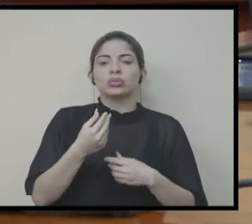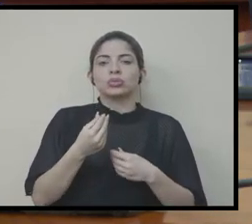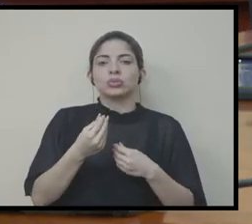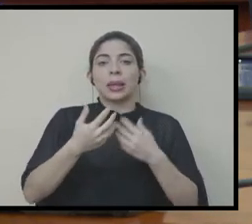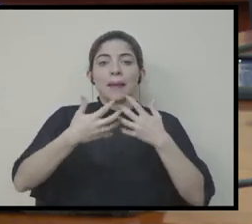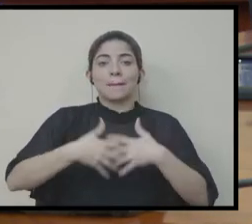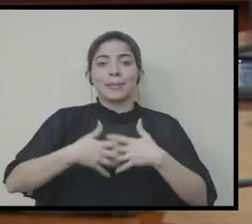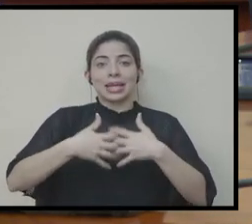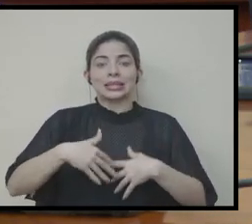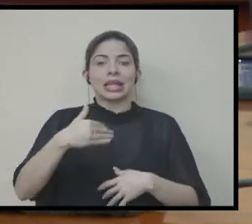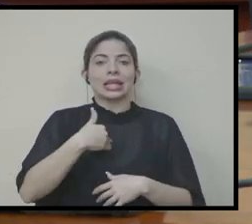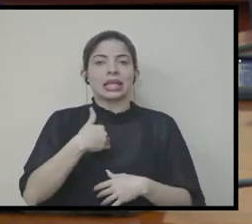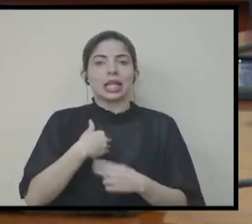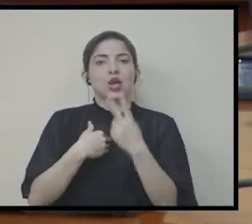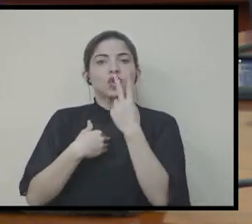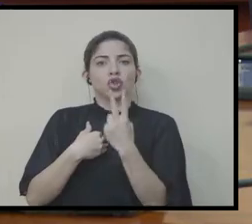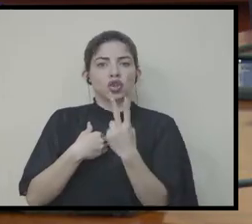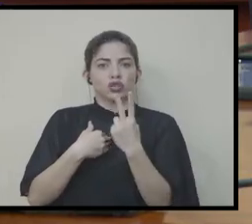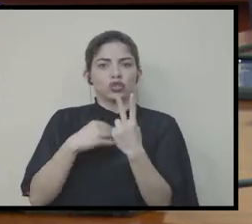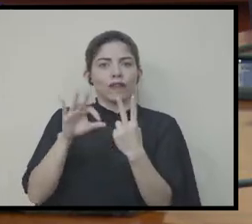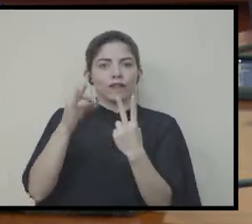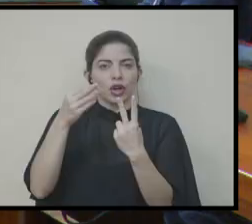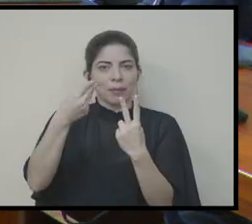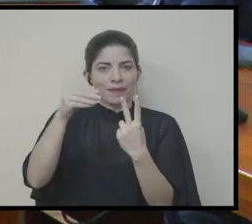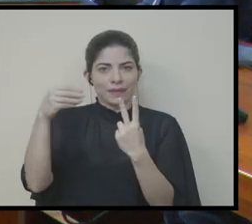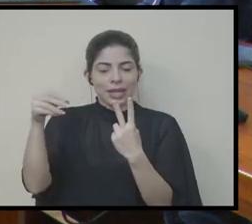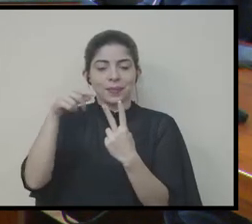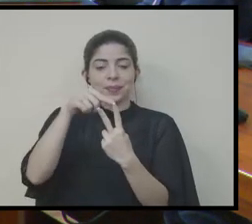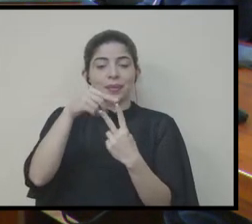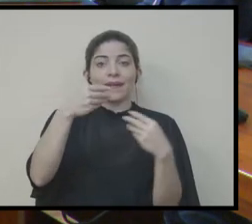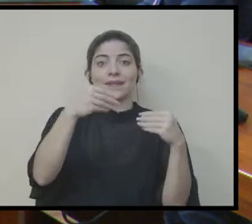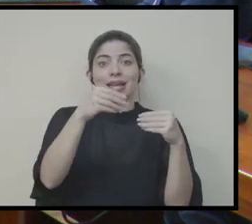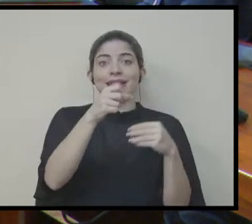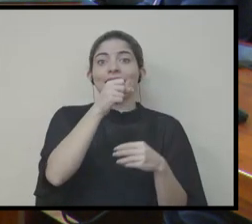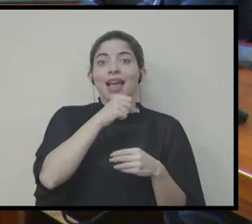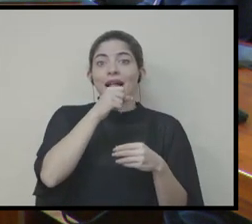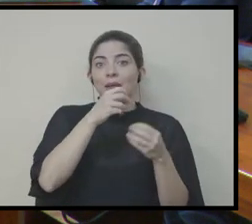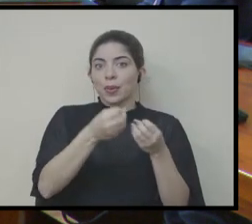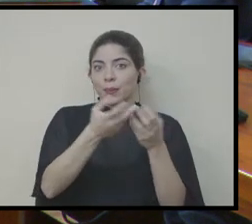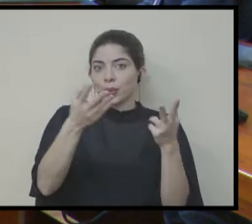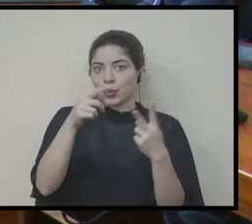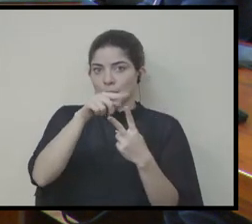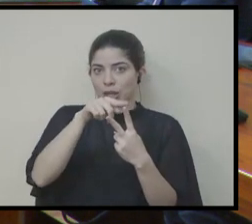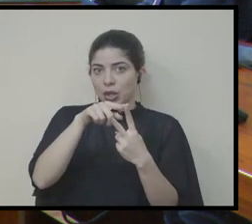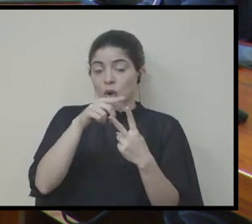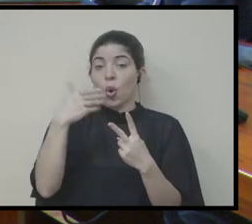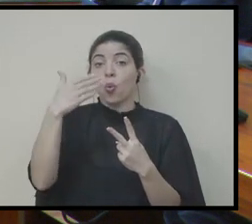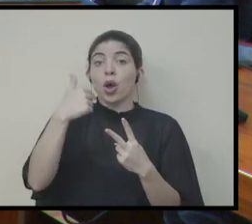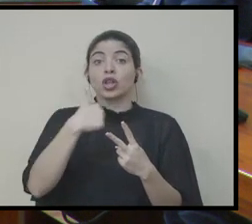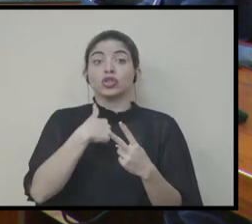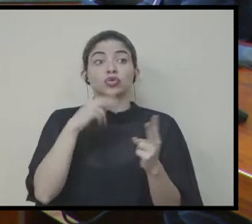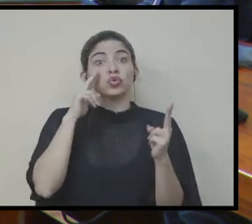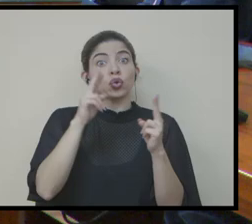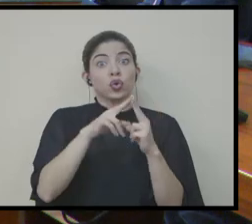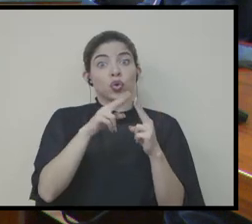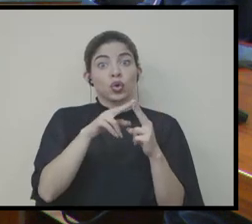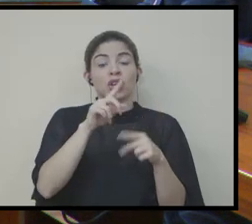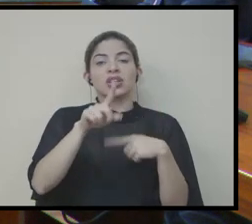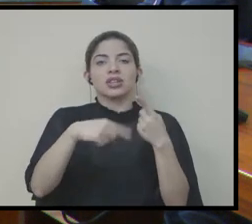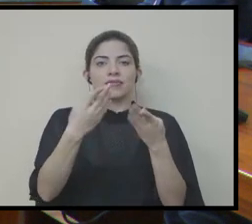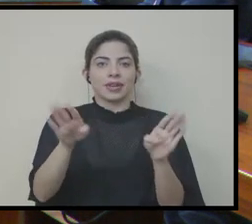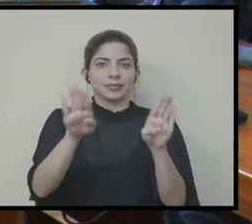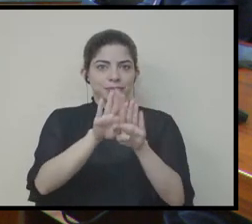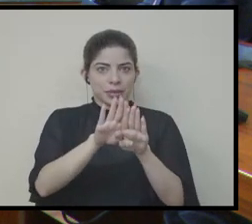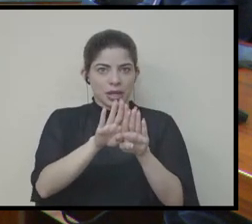la empresa tiene dos modelos de negocio. Tenía la heladería, venta al público, que cuando yo lo conocí, él la estaba